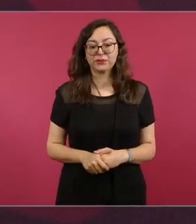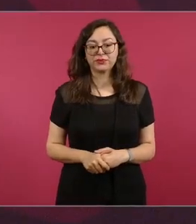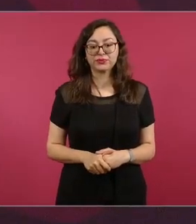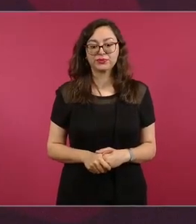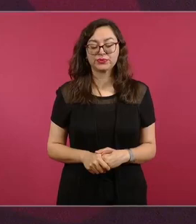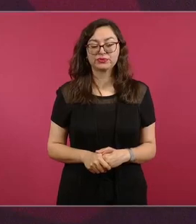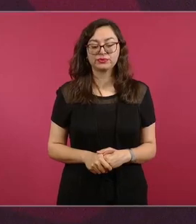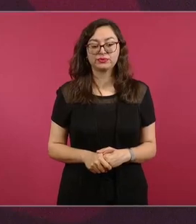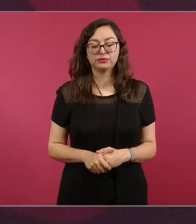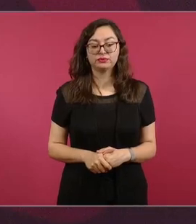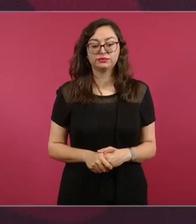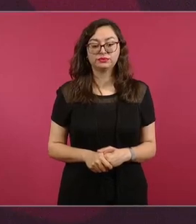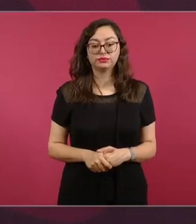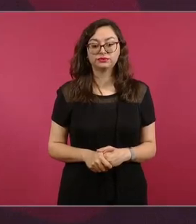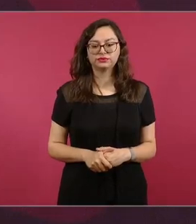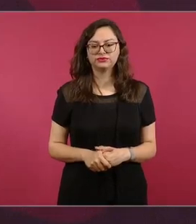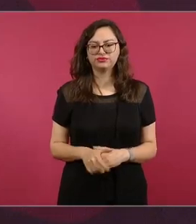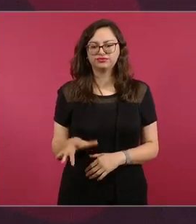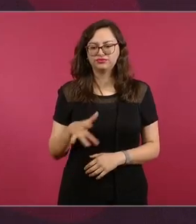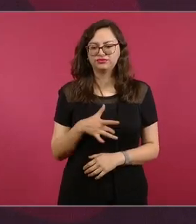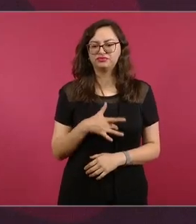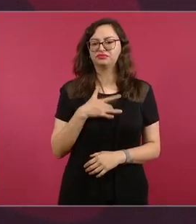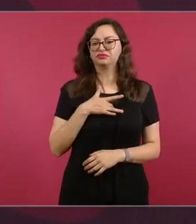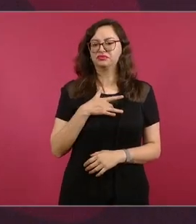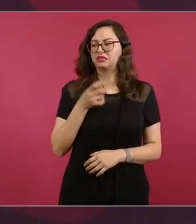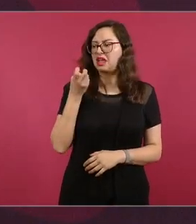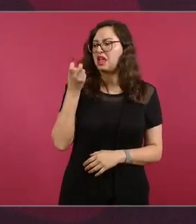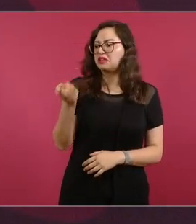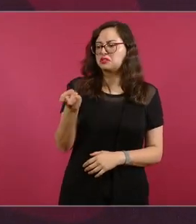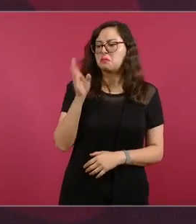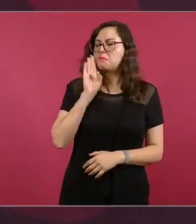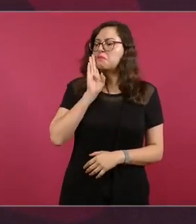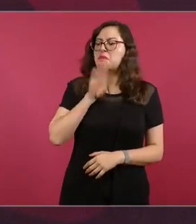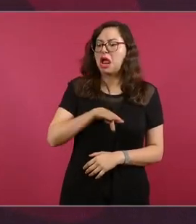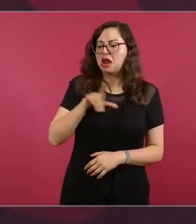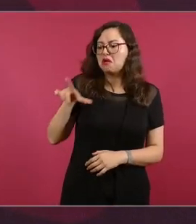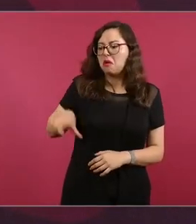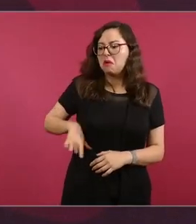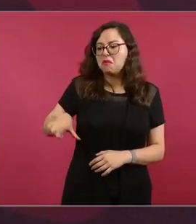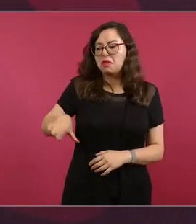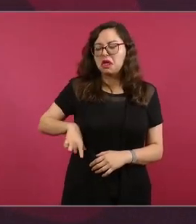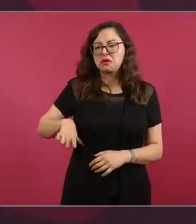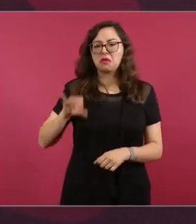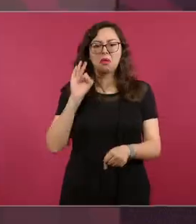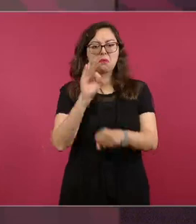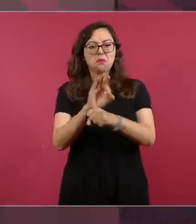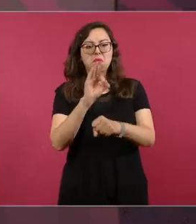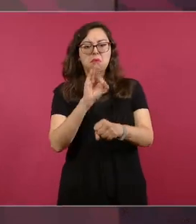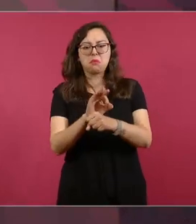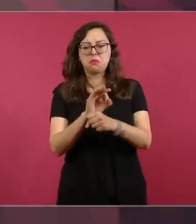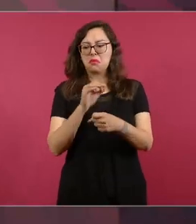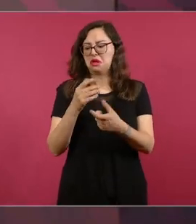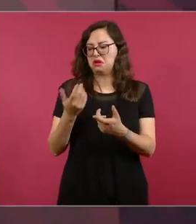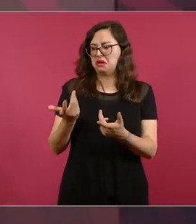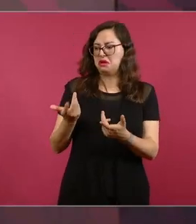porque lo consideran populismo paternalismo hasta comunismo